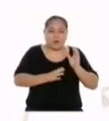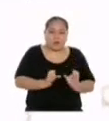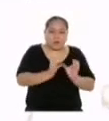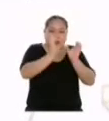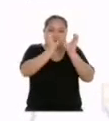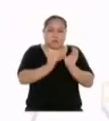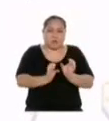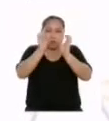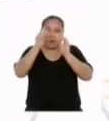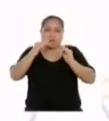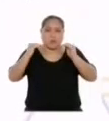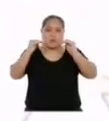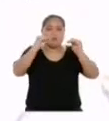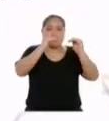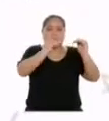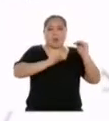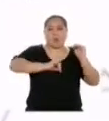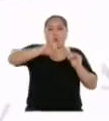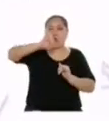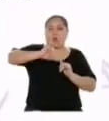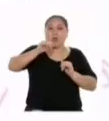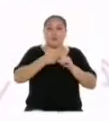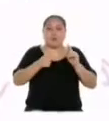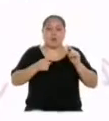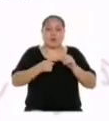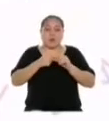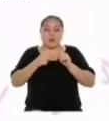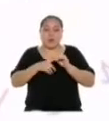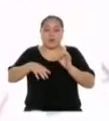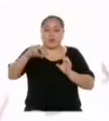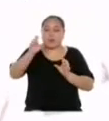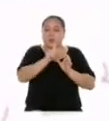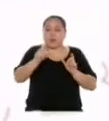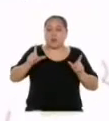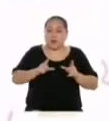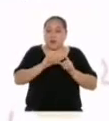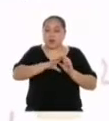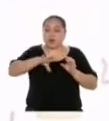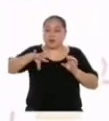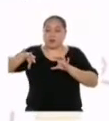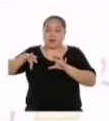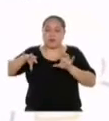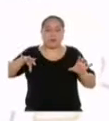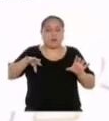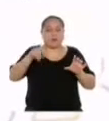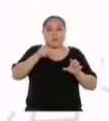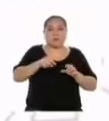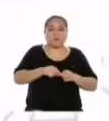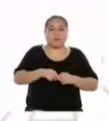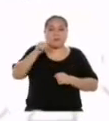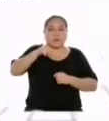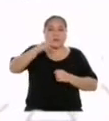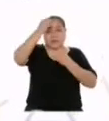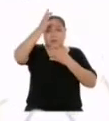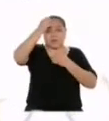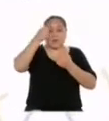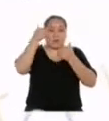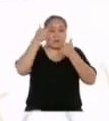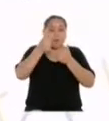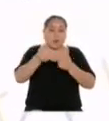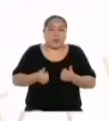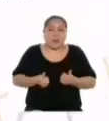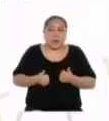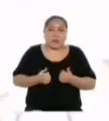la misma, solo que en distintas posiciones. Así es. De hecho, los datos, siendo reales en